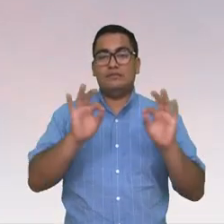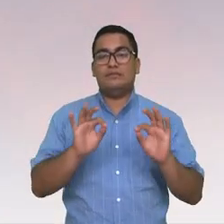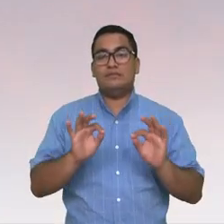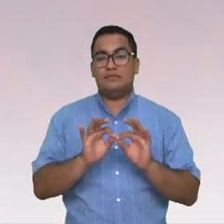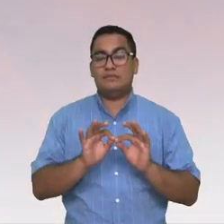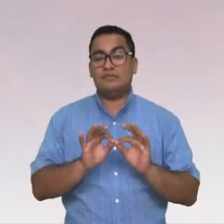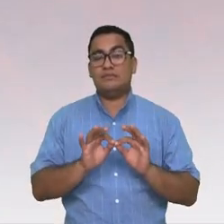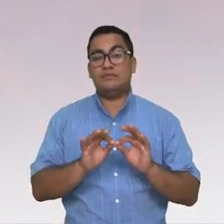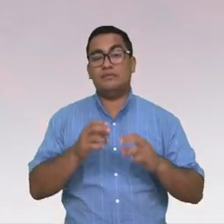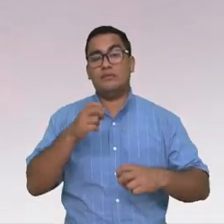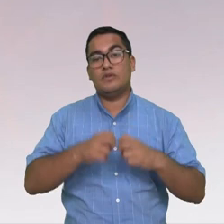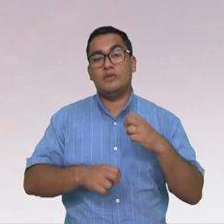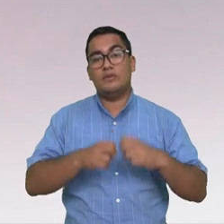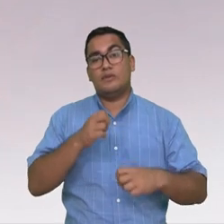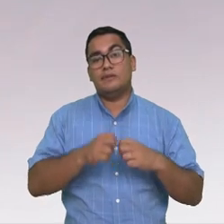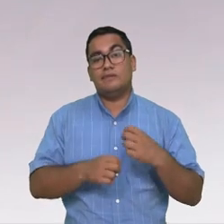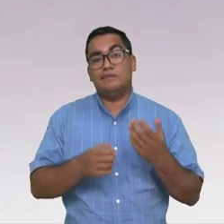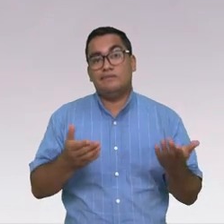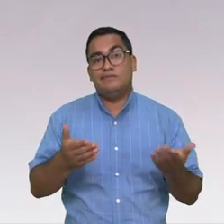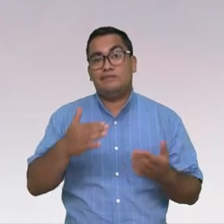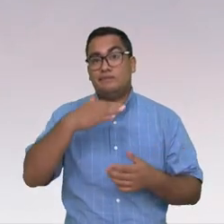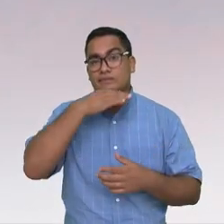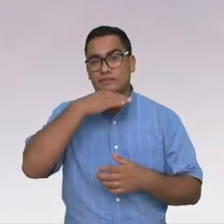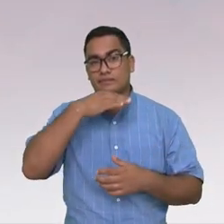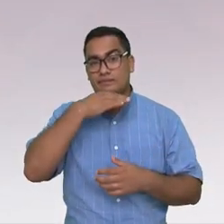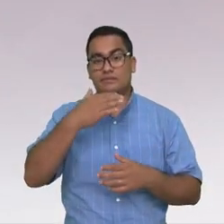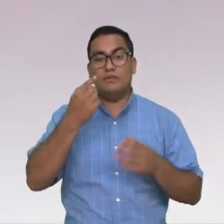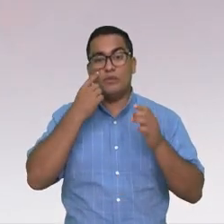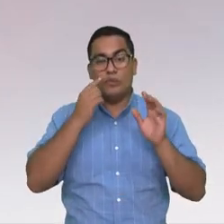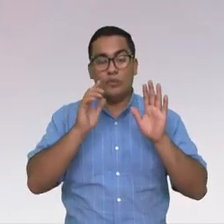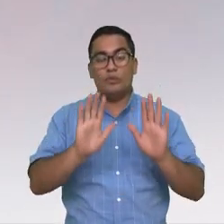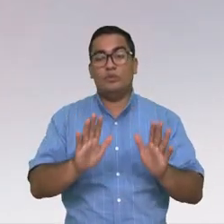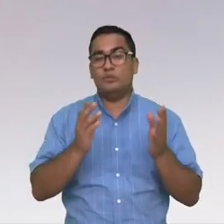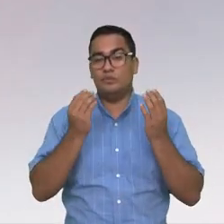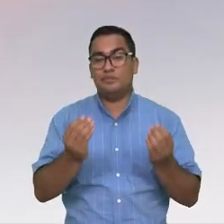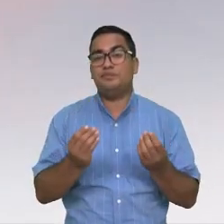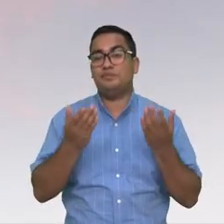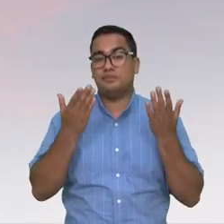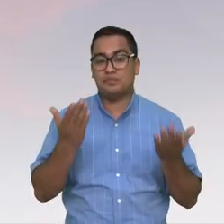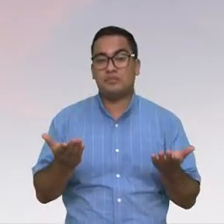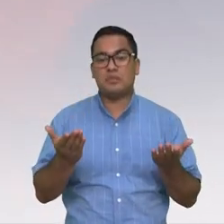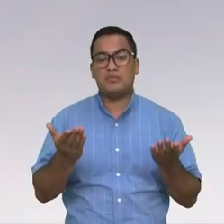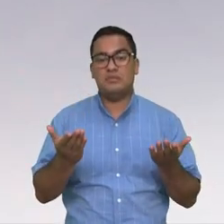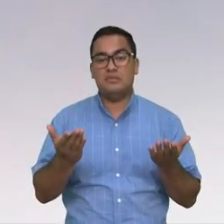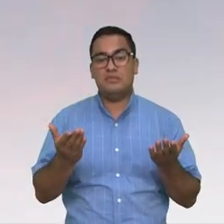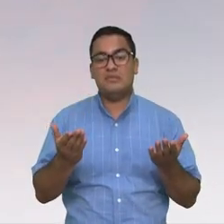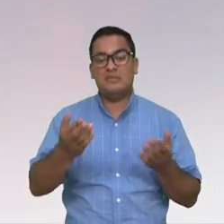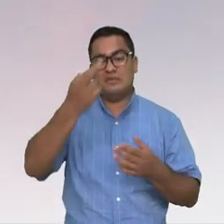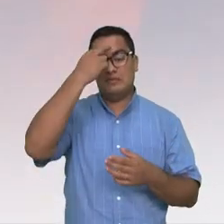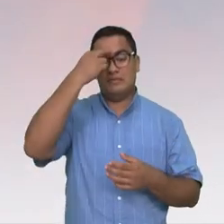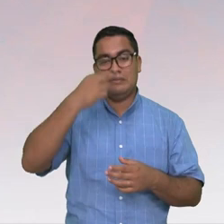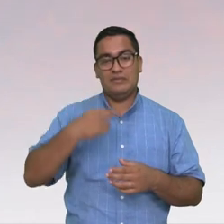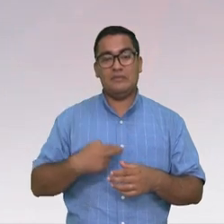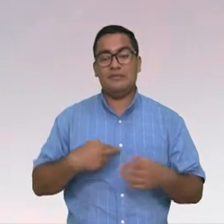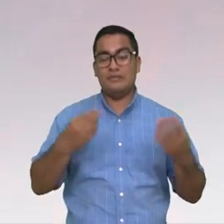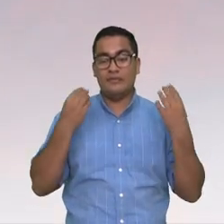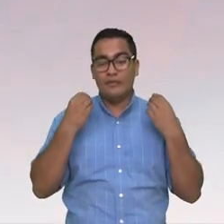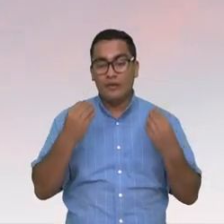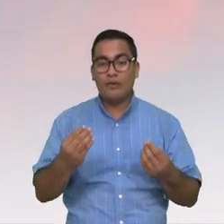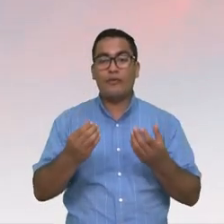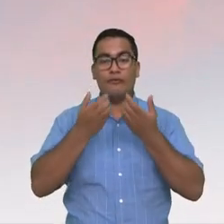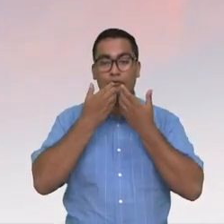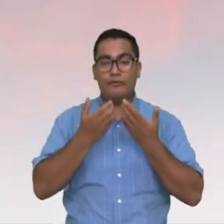hace el caso todavía de mayor cuidado. Así es que estamos responsablemente